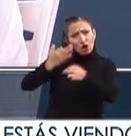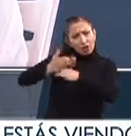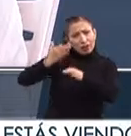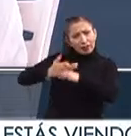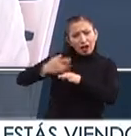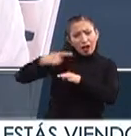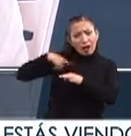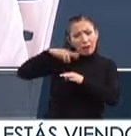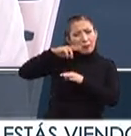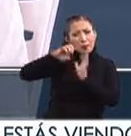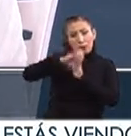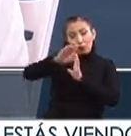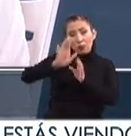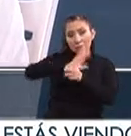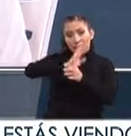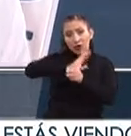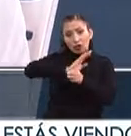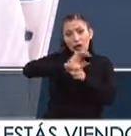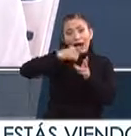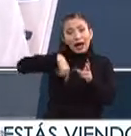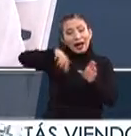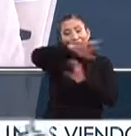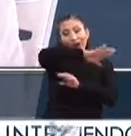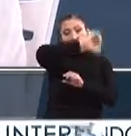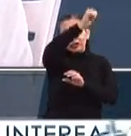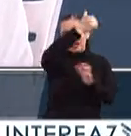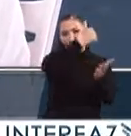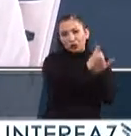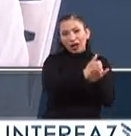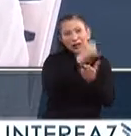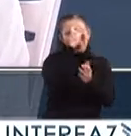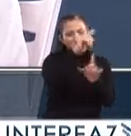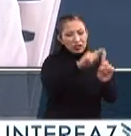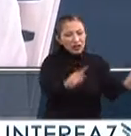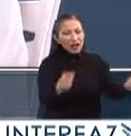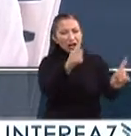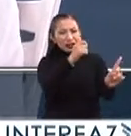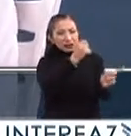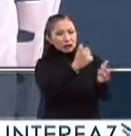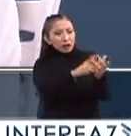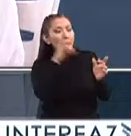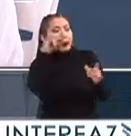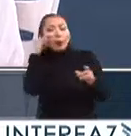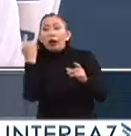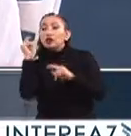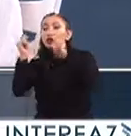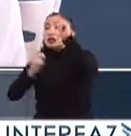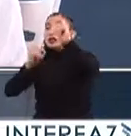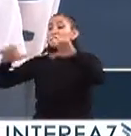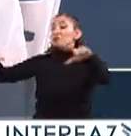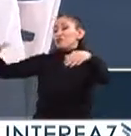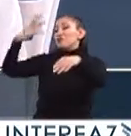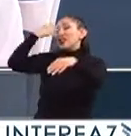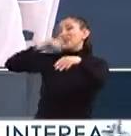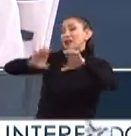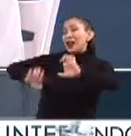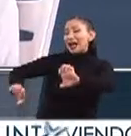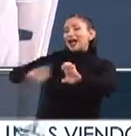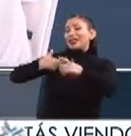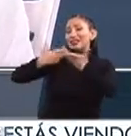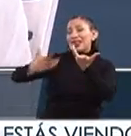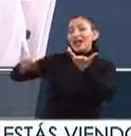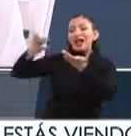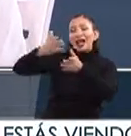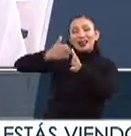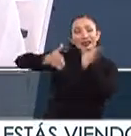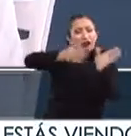muy urbanos, o sea, la película se desarrolla en esa otra Ciudad de México, que es la ciudad que no se vende al turismo, que es la ciudad que no conocemos, que está en